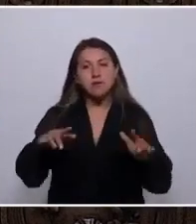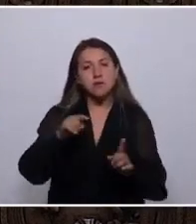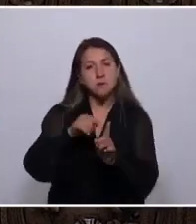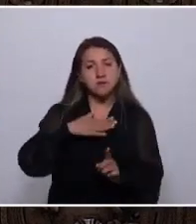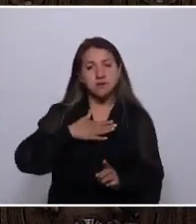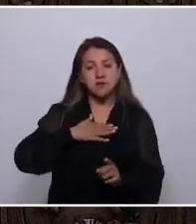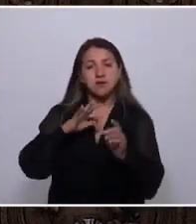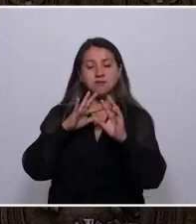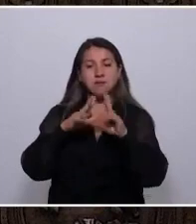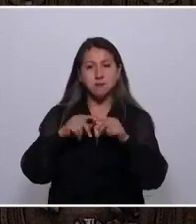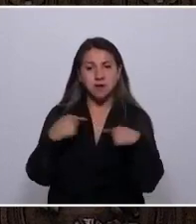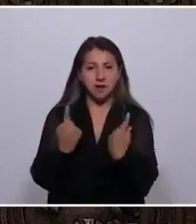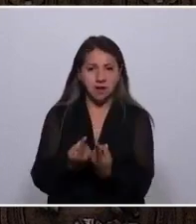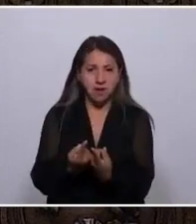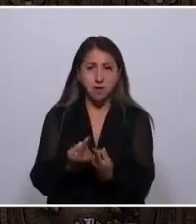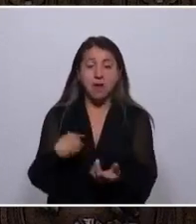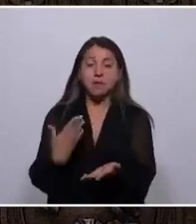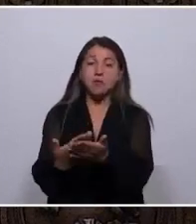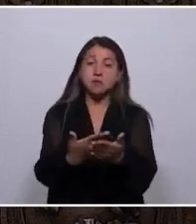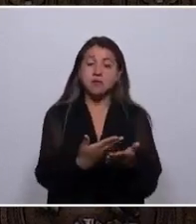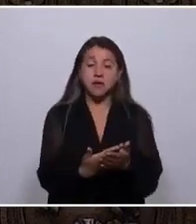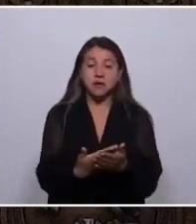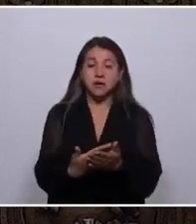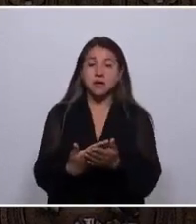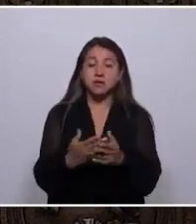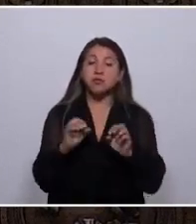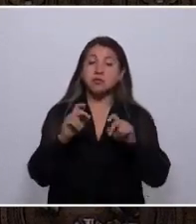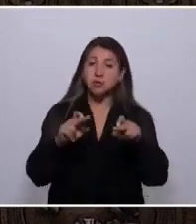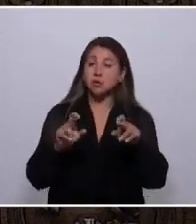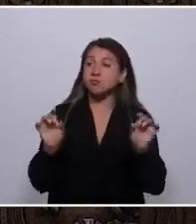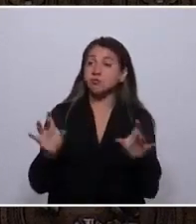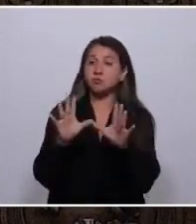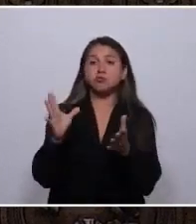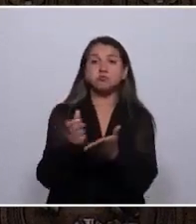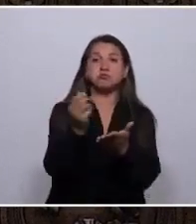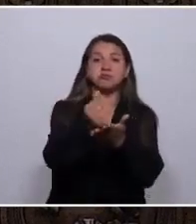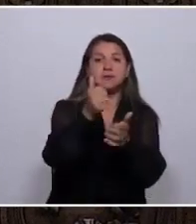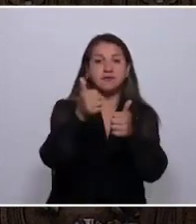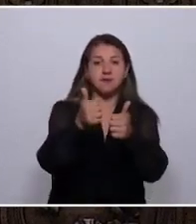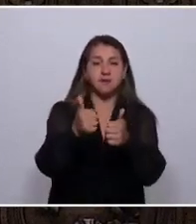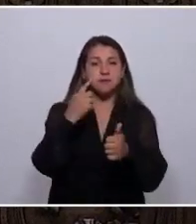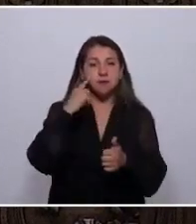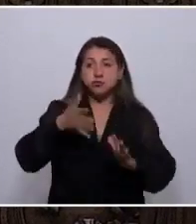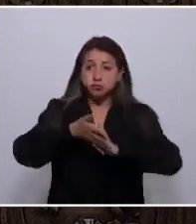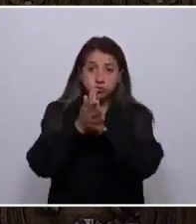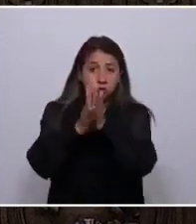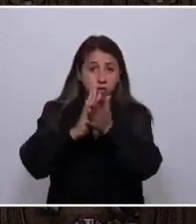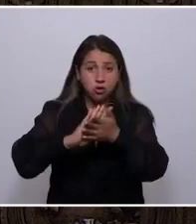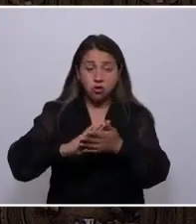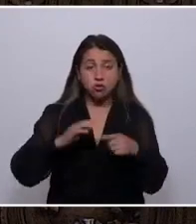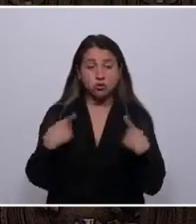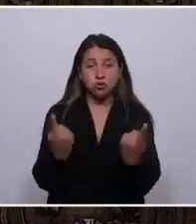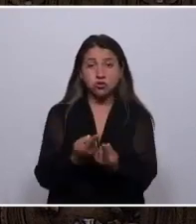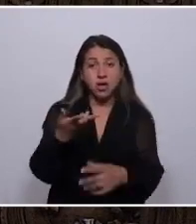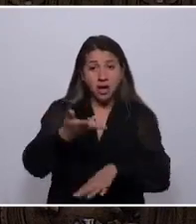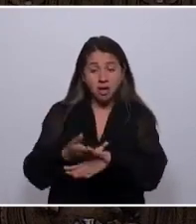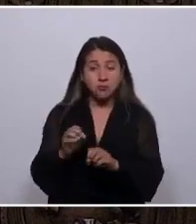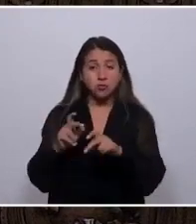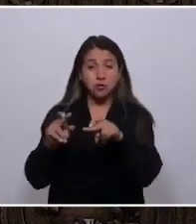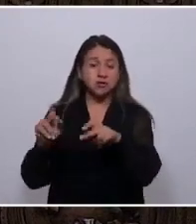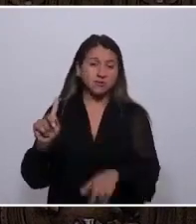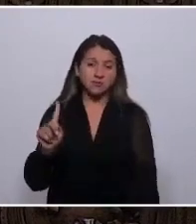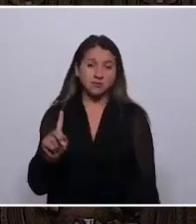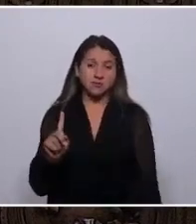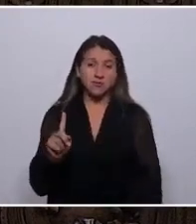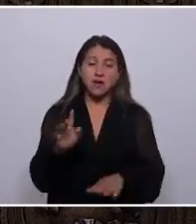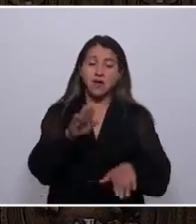familiar, aprovechando las oportunidades que se presentaron. Pero no todas y todos tienen esa posibilidad.